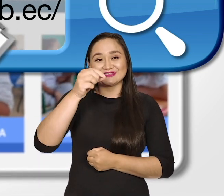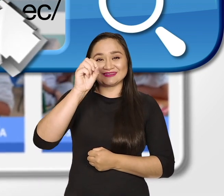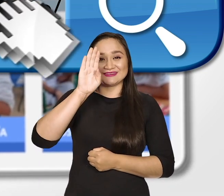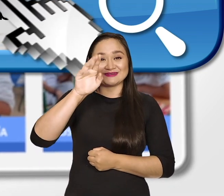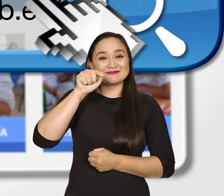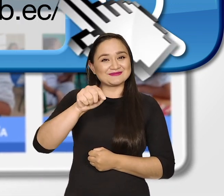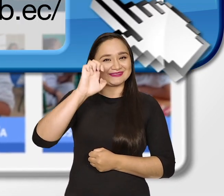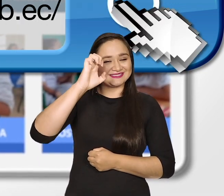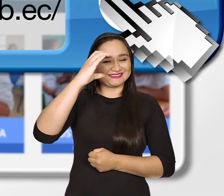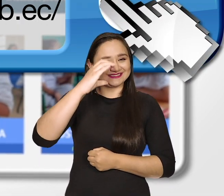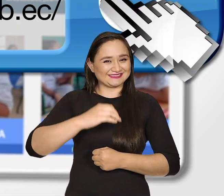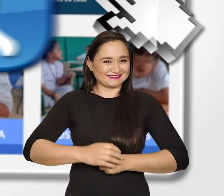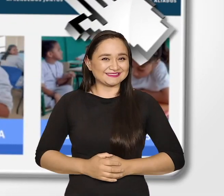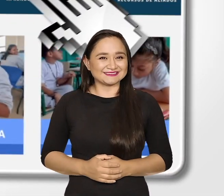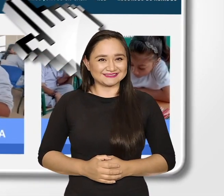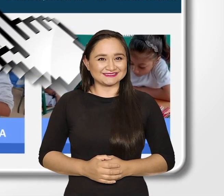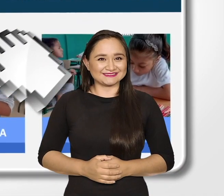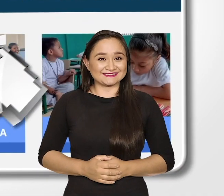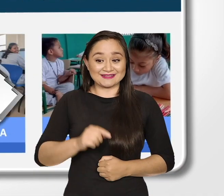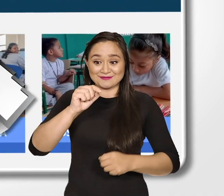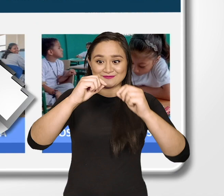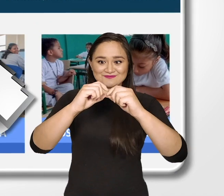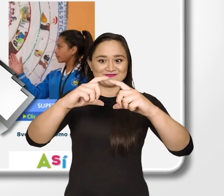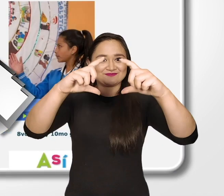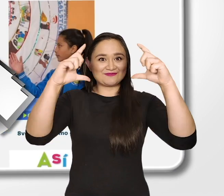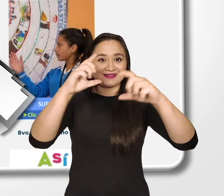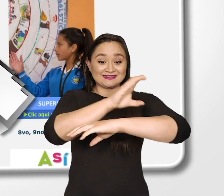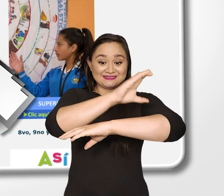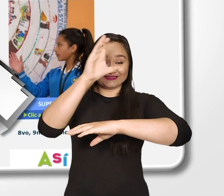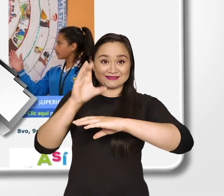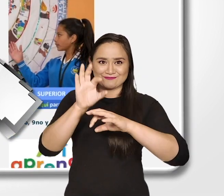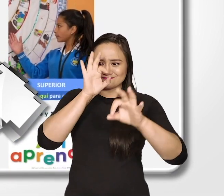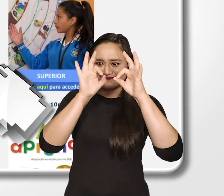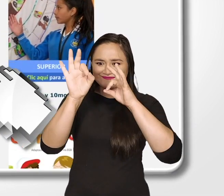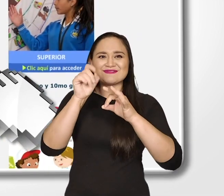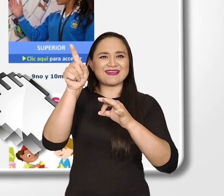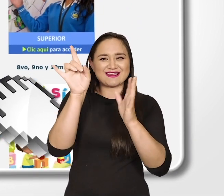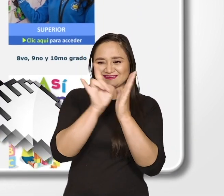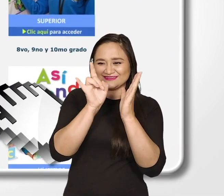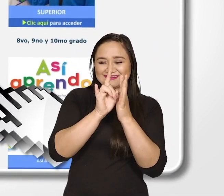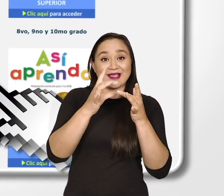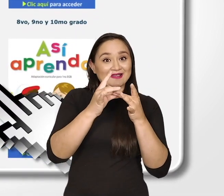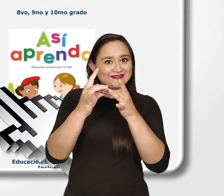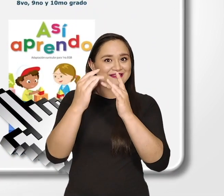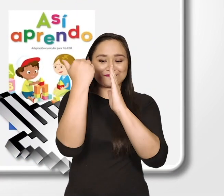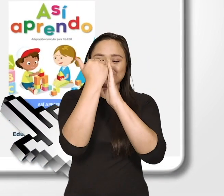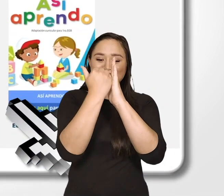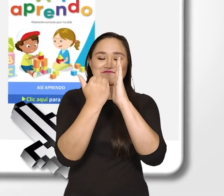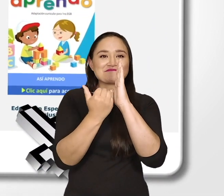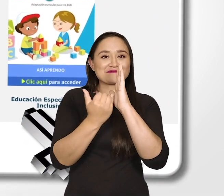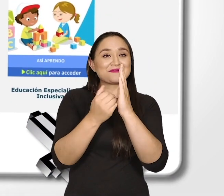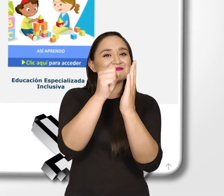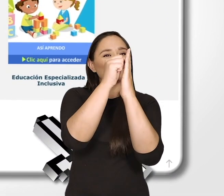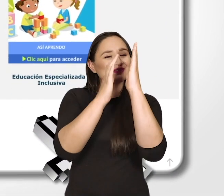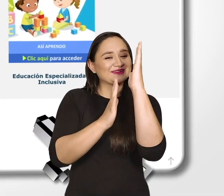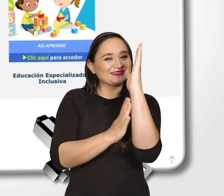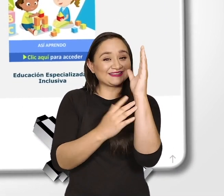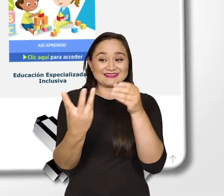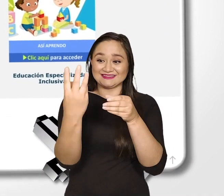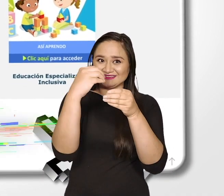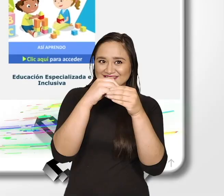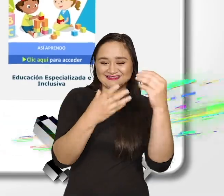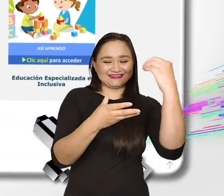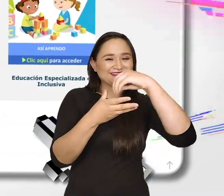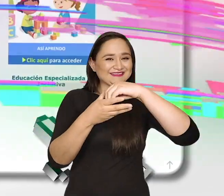educación punto g o v punto s selecciona el ciclo escolar y accede a las guías de lineamientos para la elaboración de proyectos